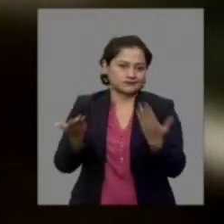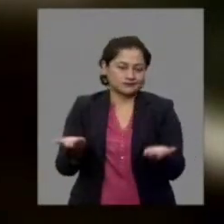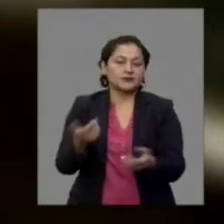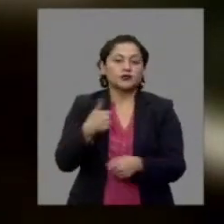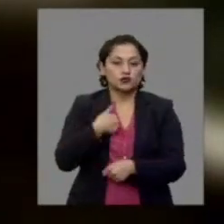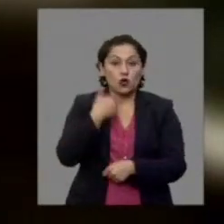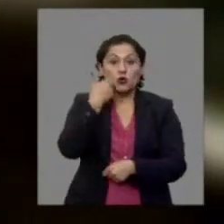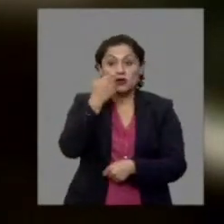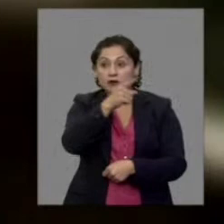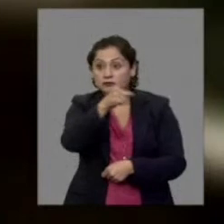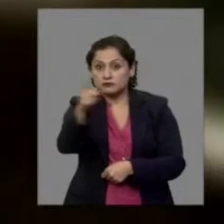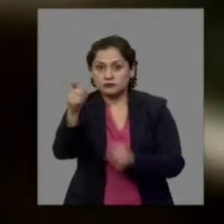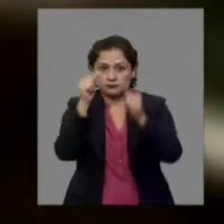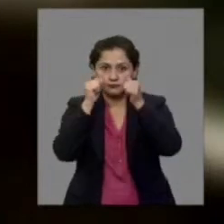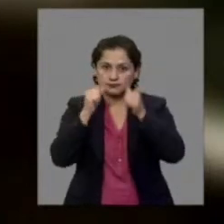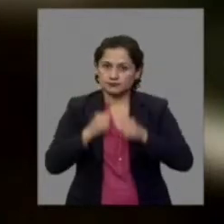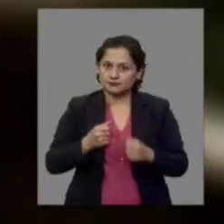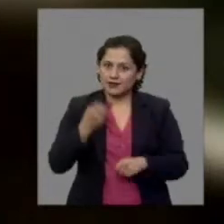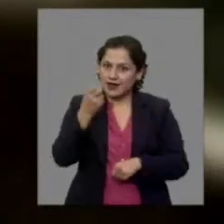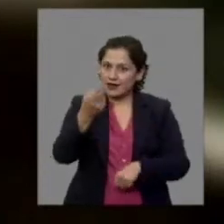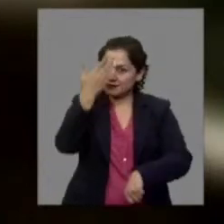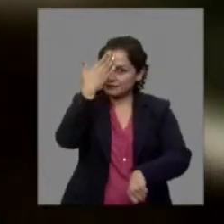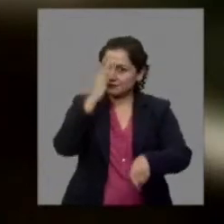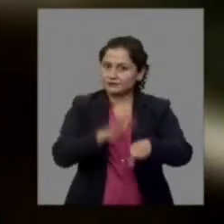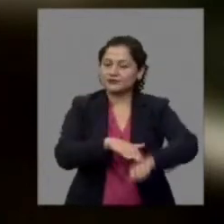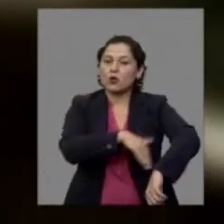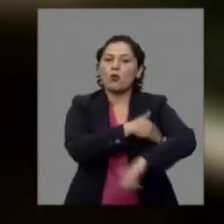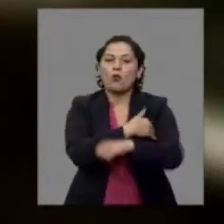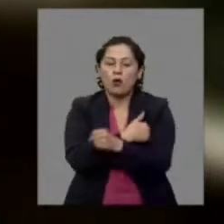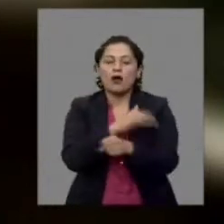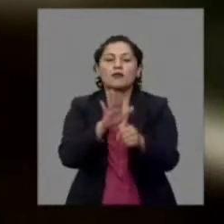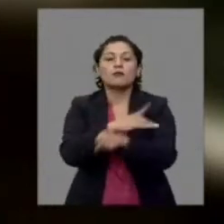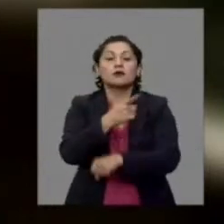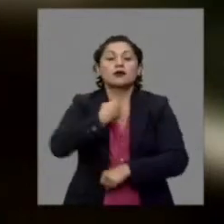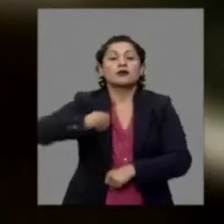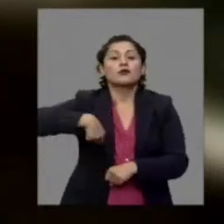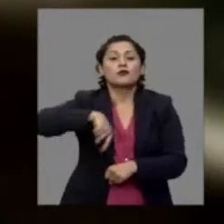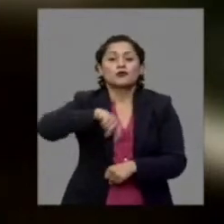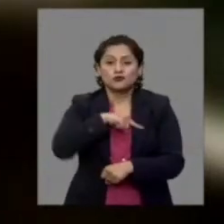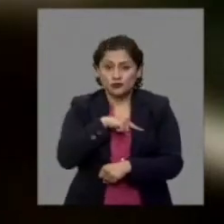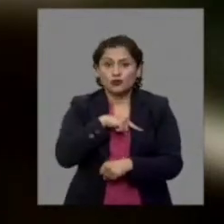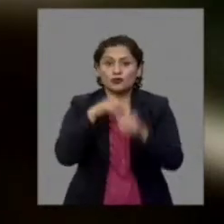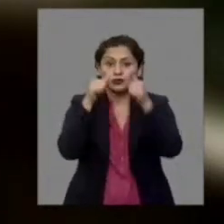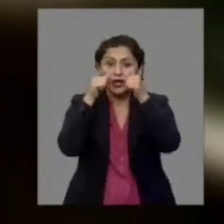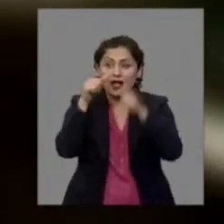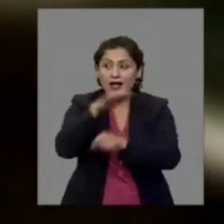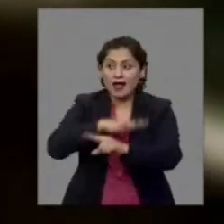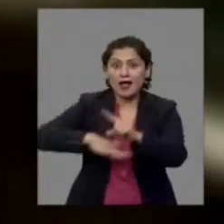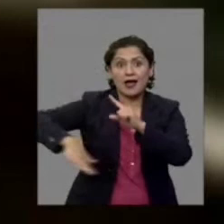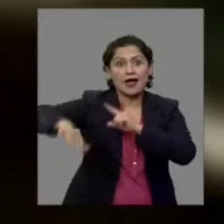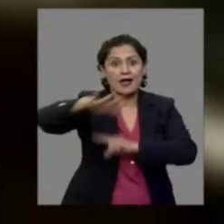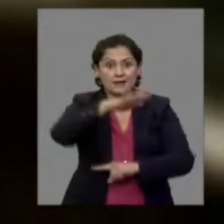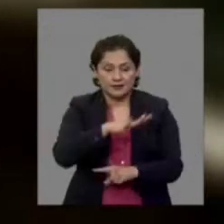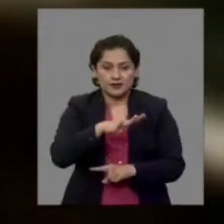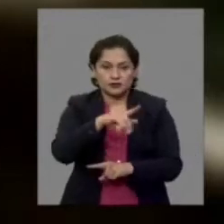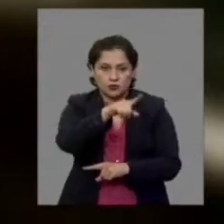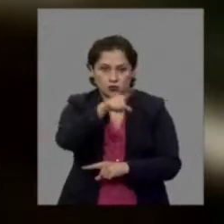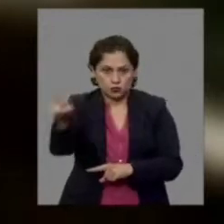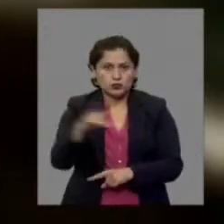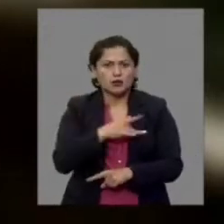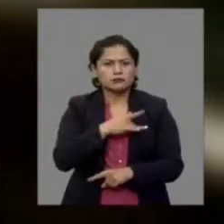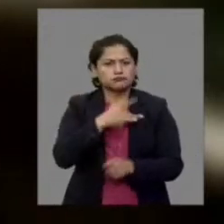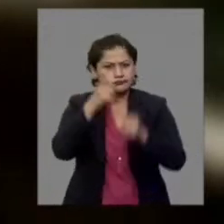mandar ese mensaje, que la sociedad a la que servimos esté segura que las ministras y los